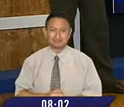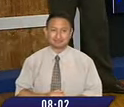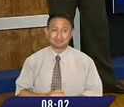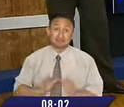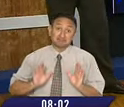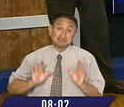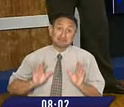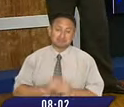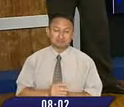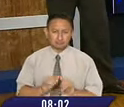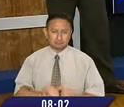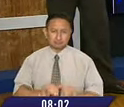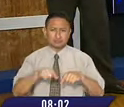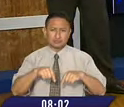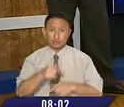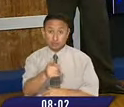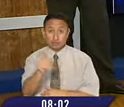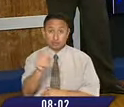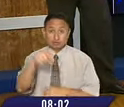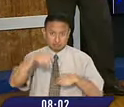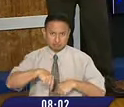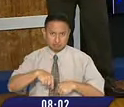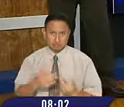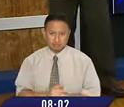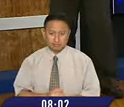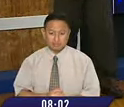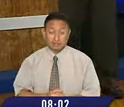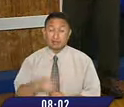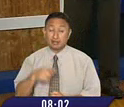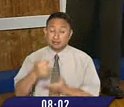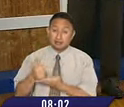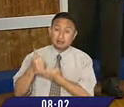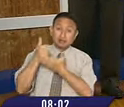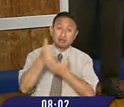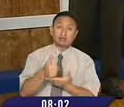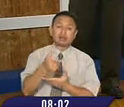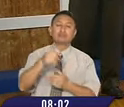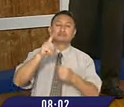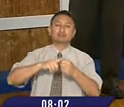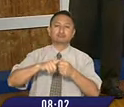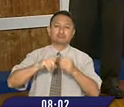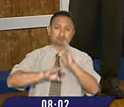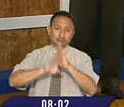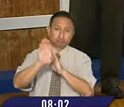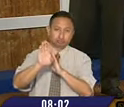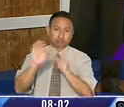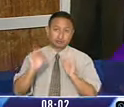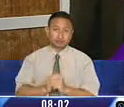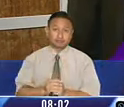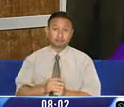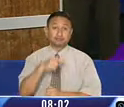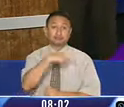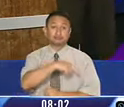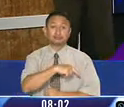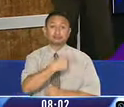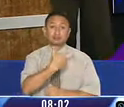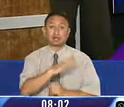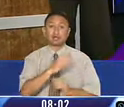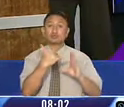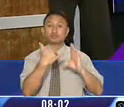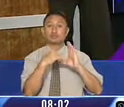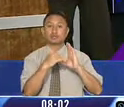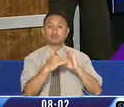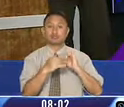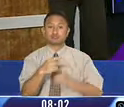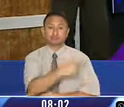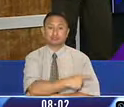estamos, con todo lo que usted necesita saber y colaborar para que la ciudad camine de mejor manera. En pantalla, póngales el número de contacto, si